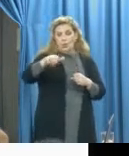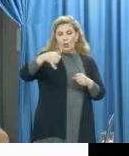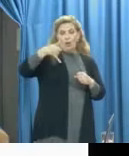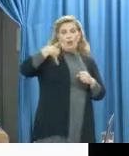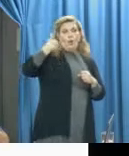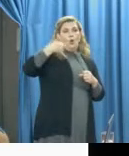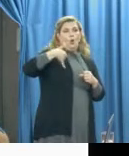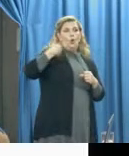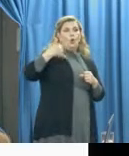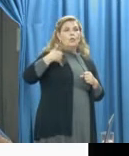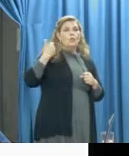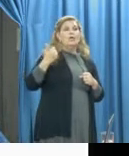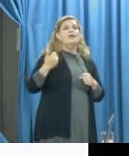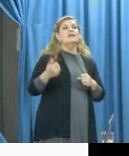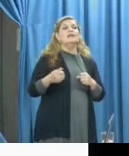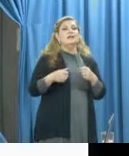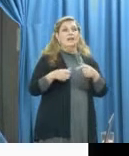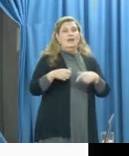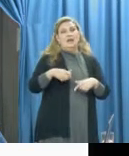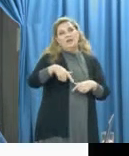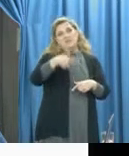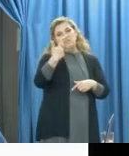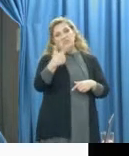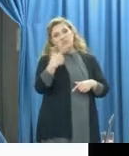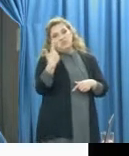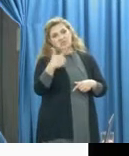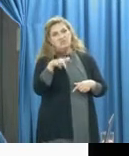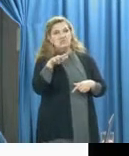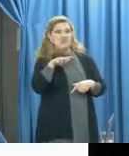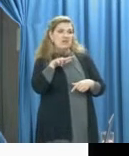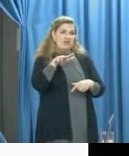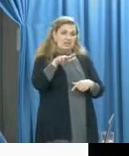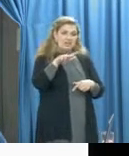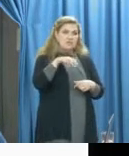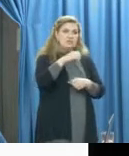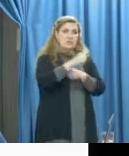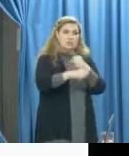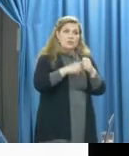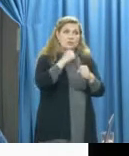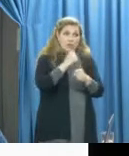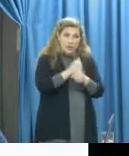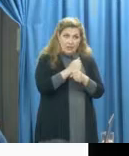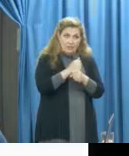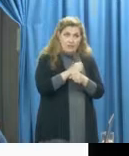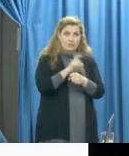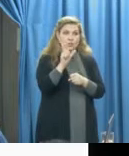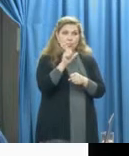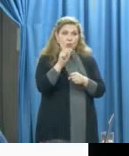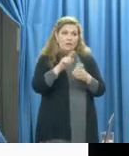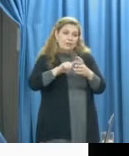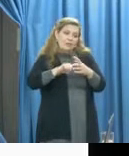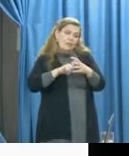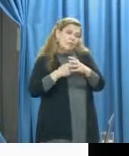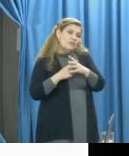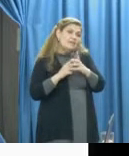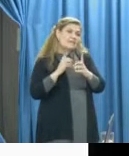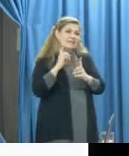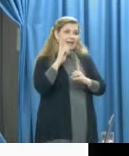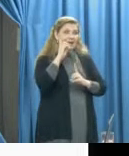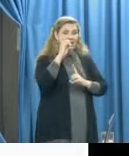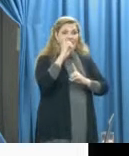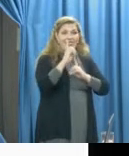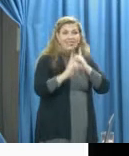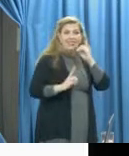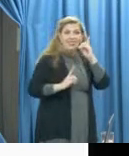adolescencia, de 12, 18 años, es otra, cuando los meten al deporte en la escuela X, llegan a